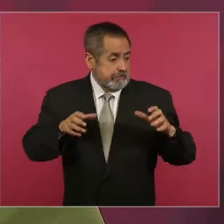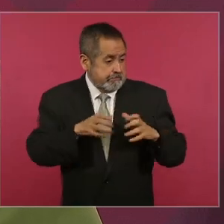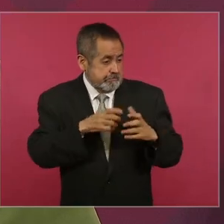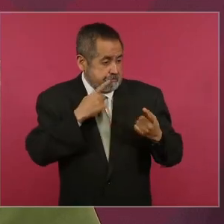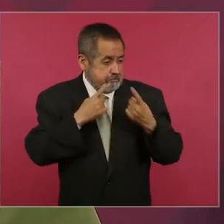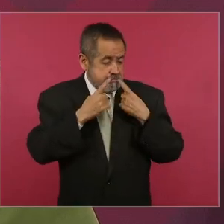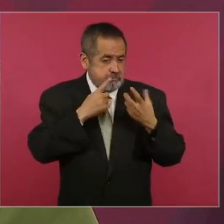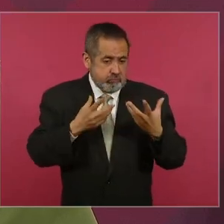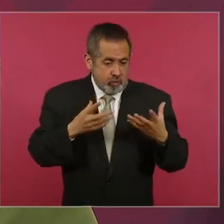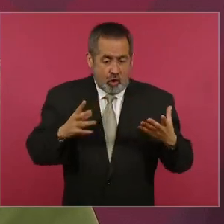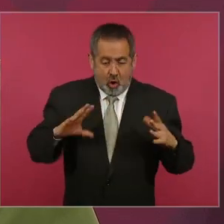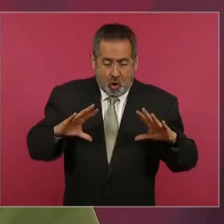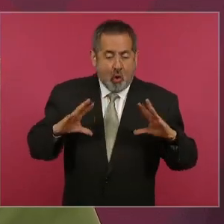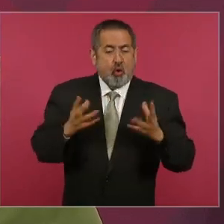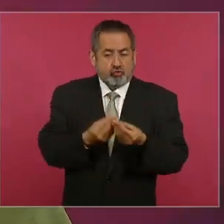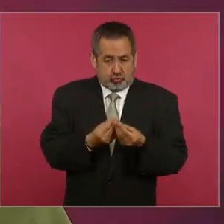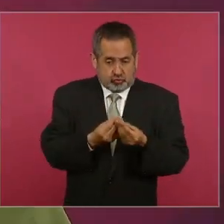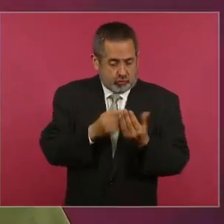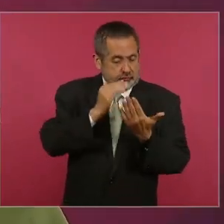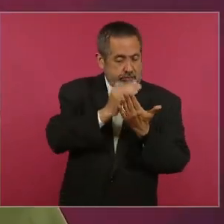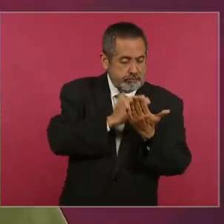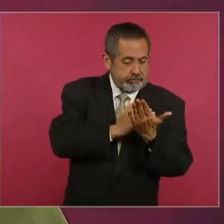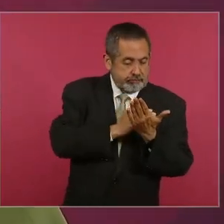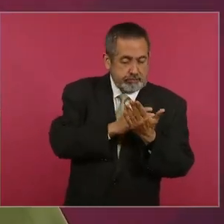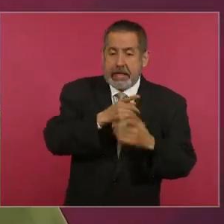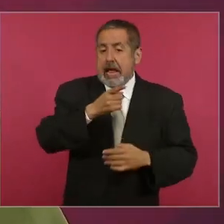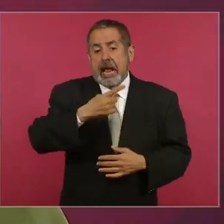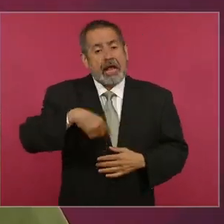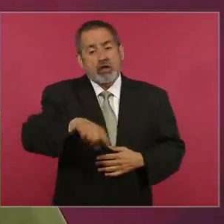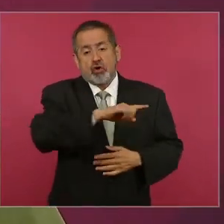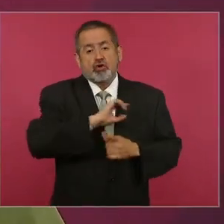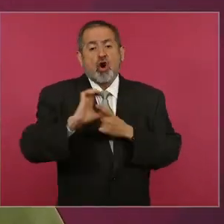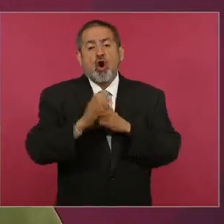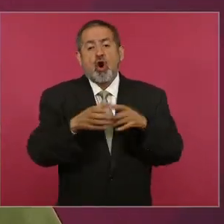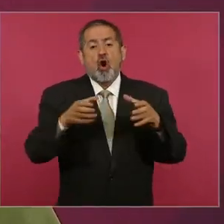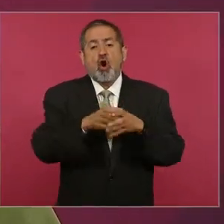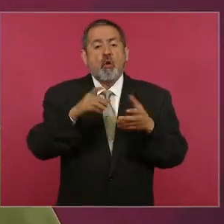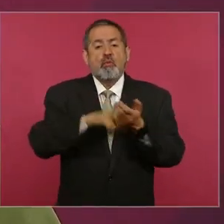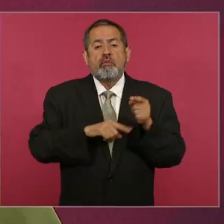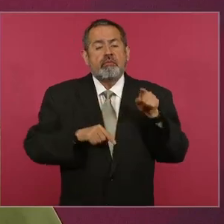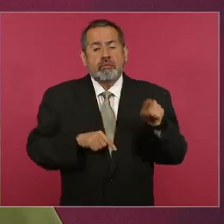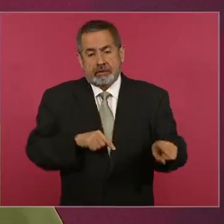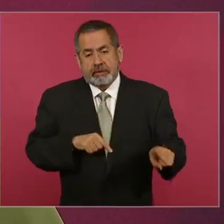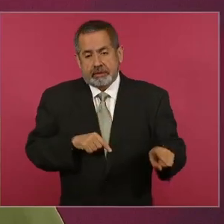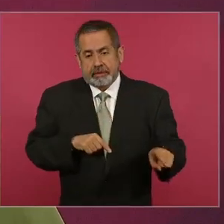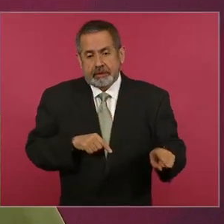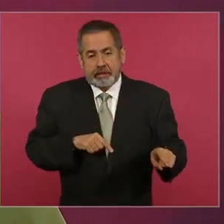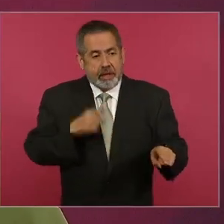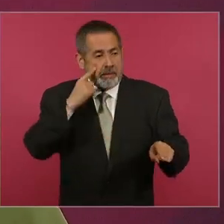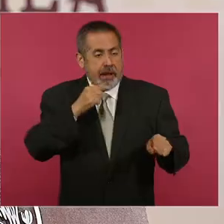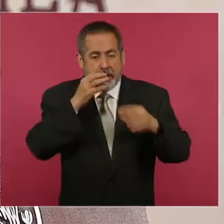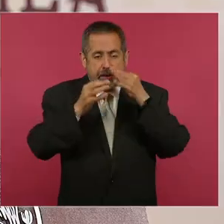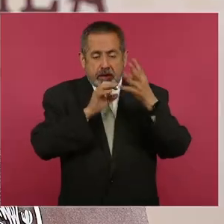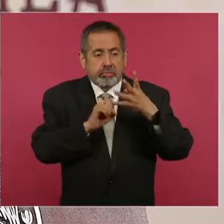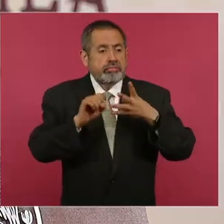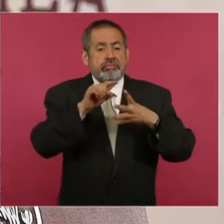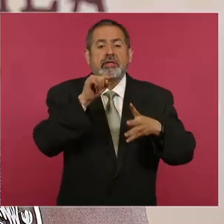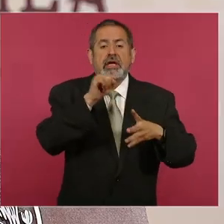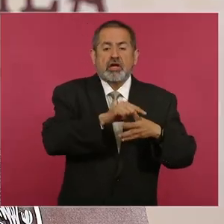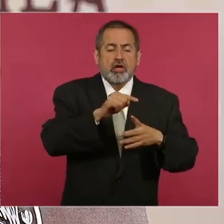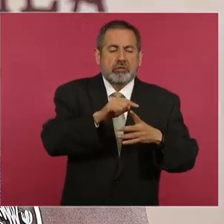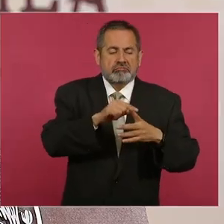reúnen estas dos puntuaciones y ellos, el comité de la promoción superior, hace